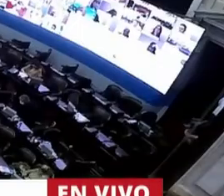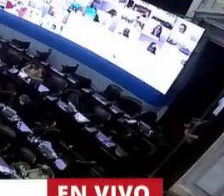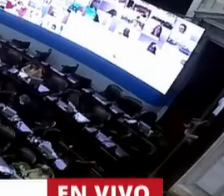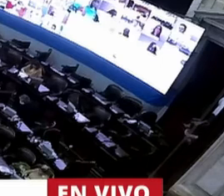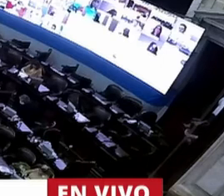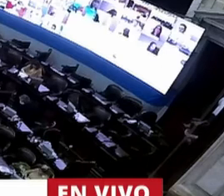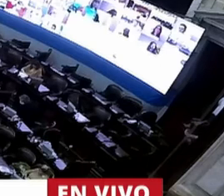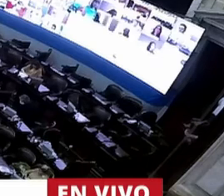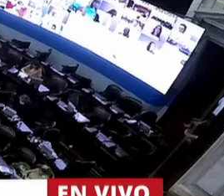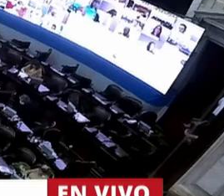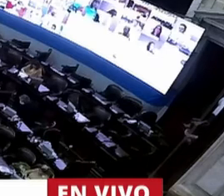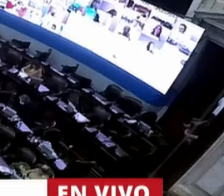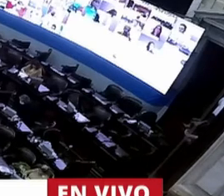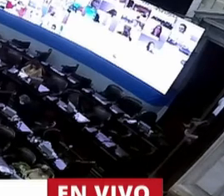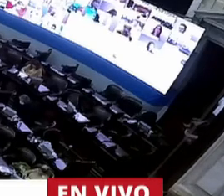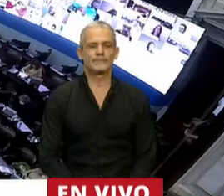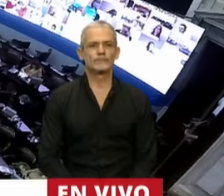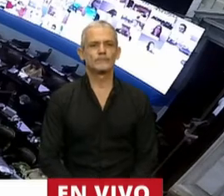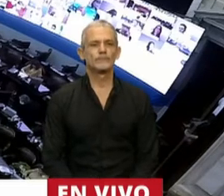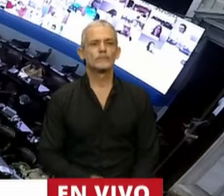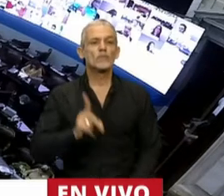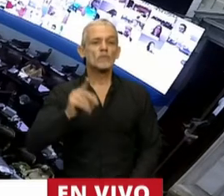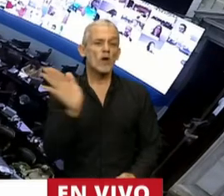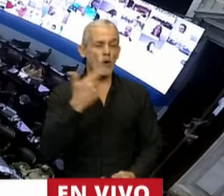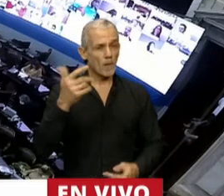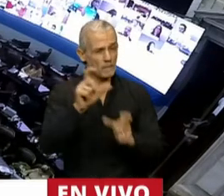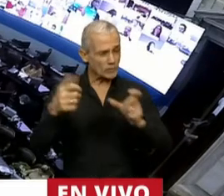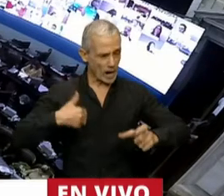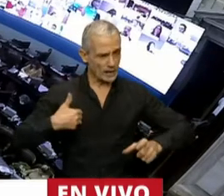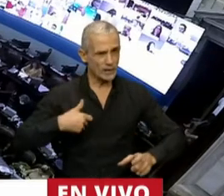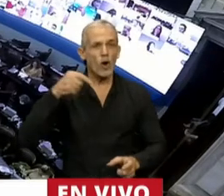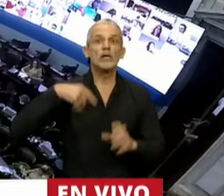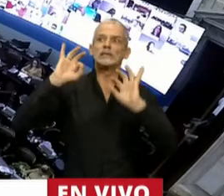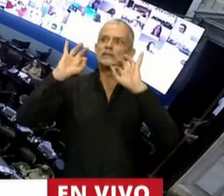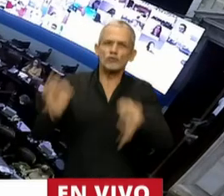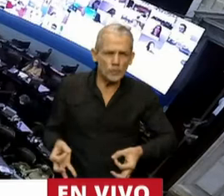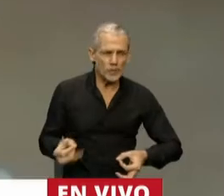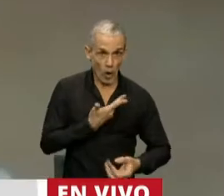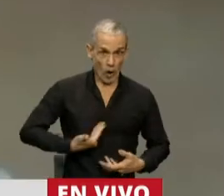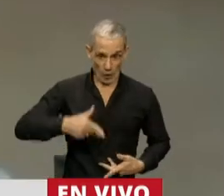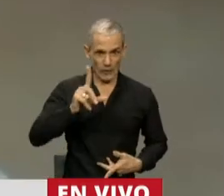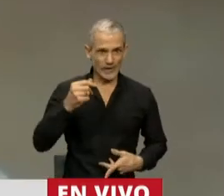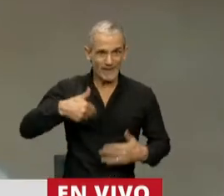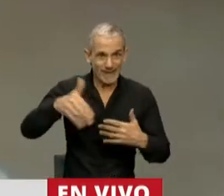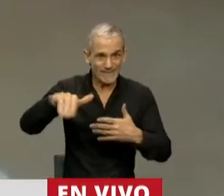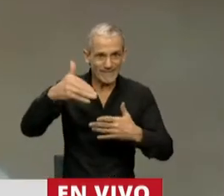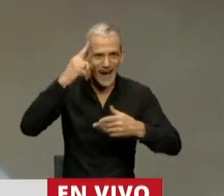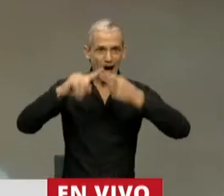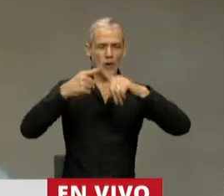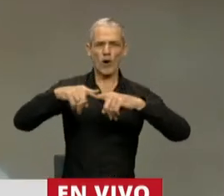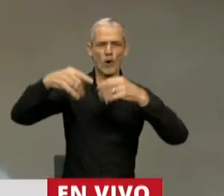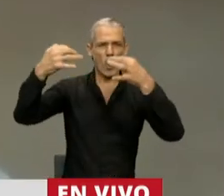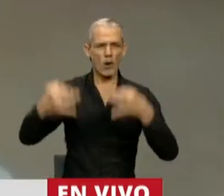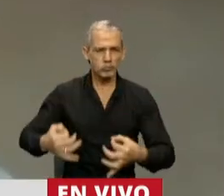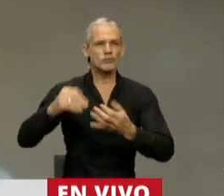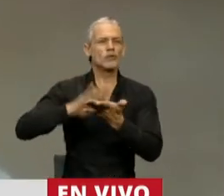Muchas gracias, señor presidente. Bueno, los argentinos hoy nos hemos enterado de que el gobierno estaría muy cerca de llegar a un acuerdo